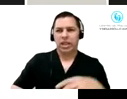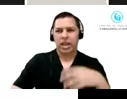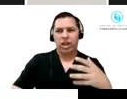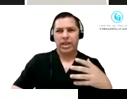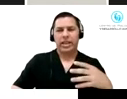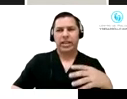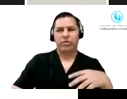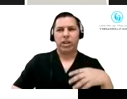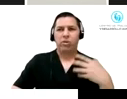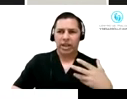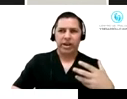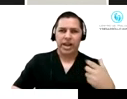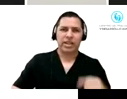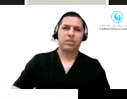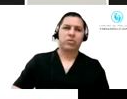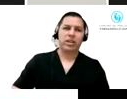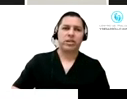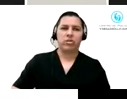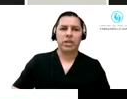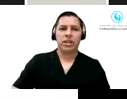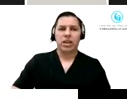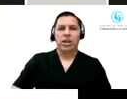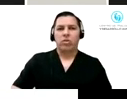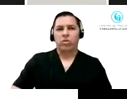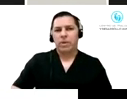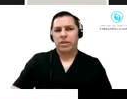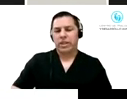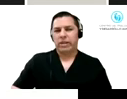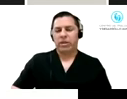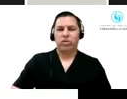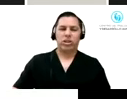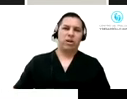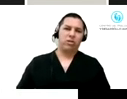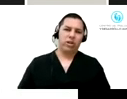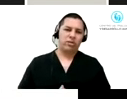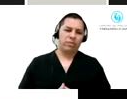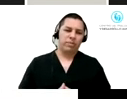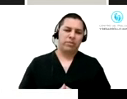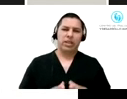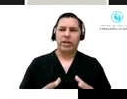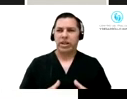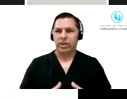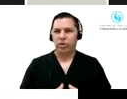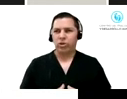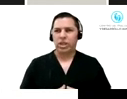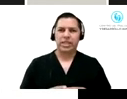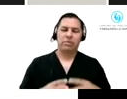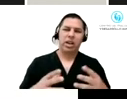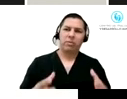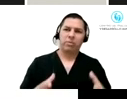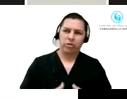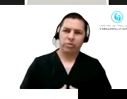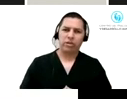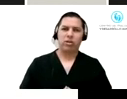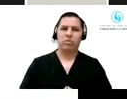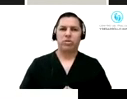hombres están en una agenda de una igualdad real entre mujeres y hombres. Una perspectiva conservadora, es una perspectiva religiosa que siempre